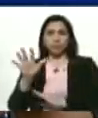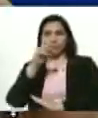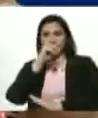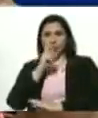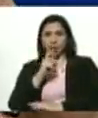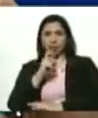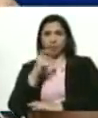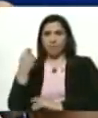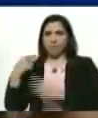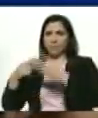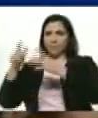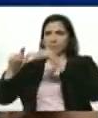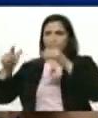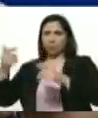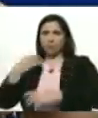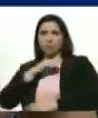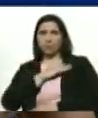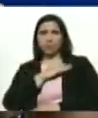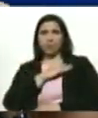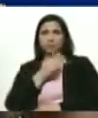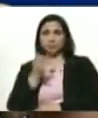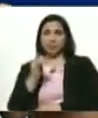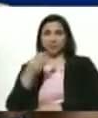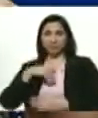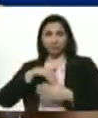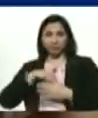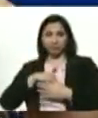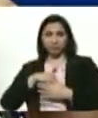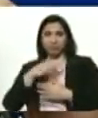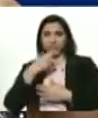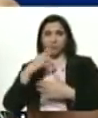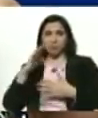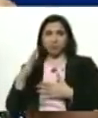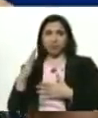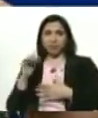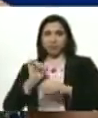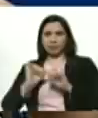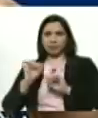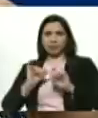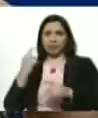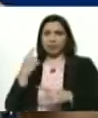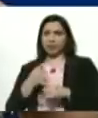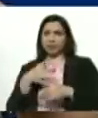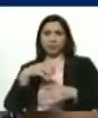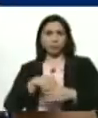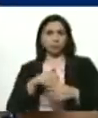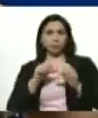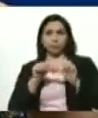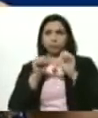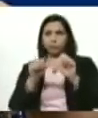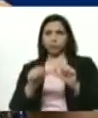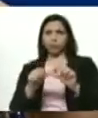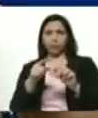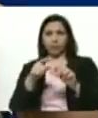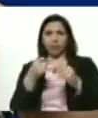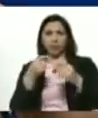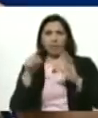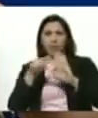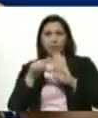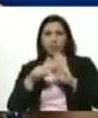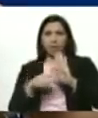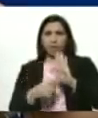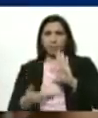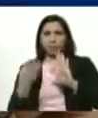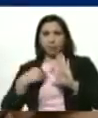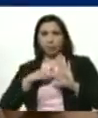con alguna enfermedad crónica que comprometa su inmunidad debe permanecer en cuarentena es uno de los elementos también importantes que